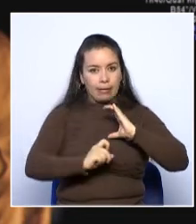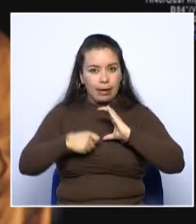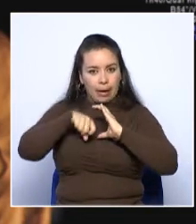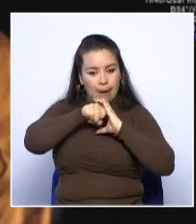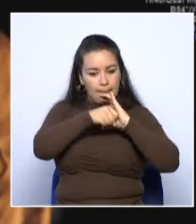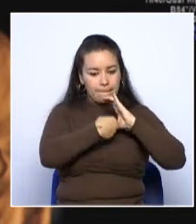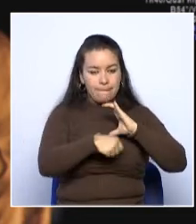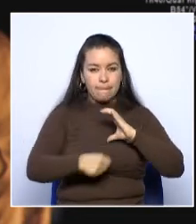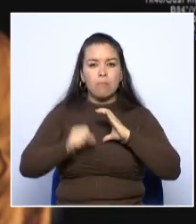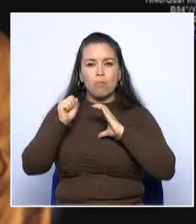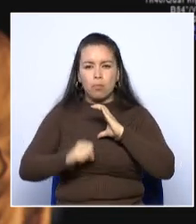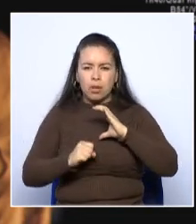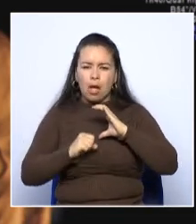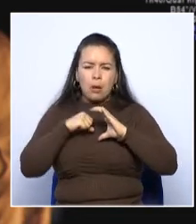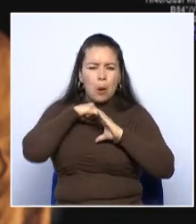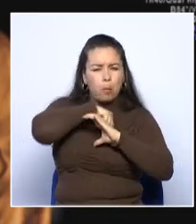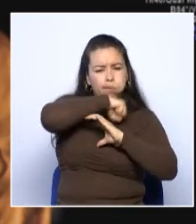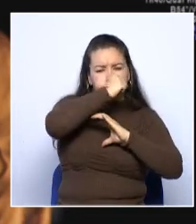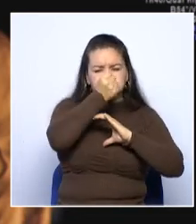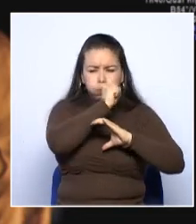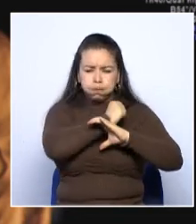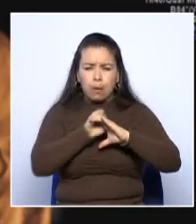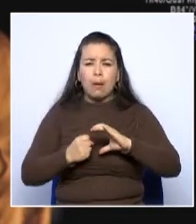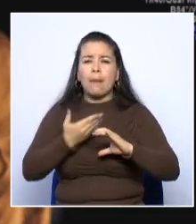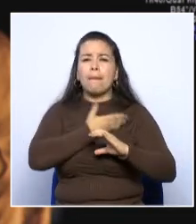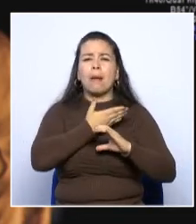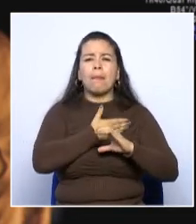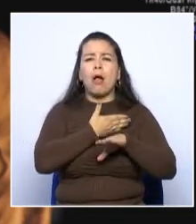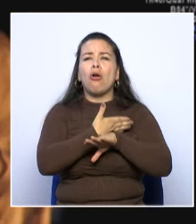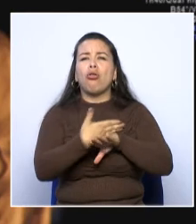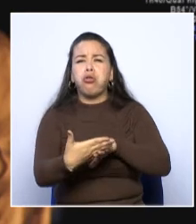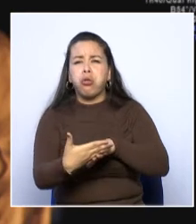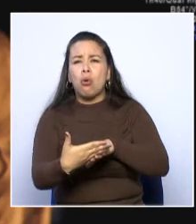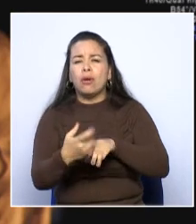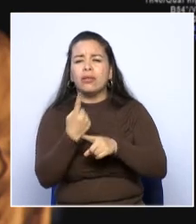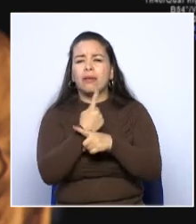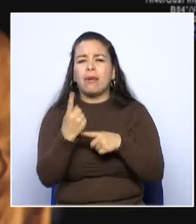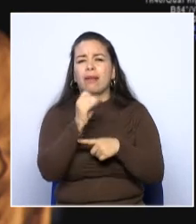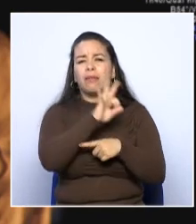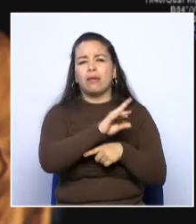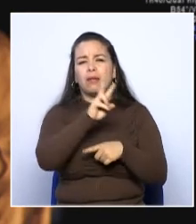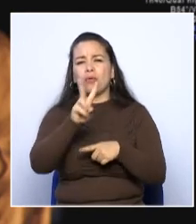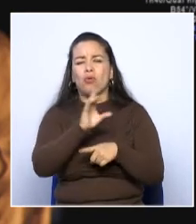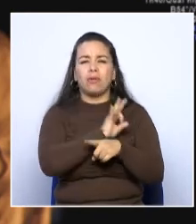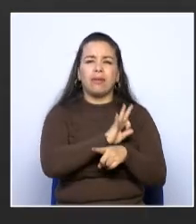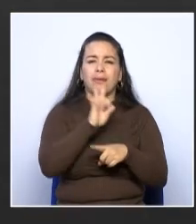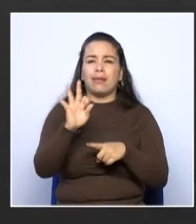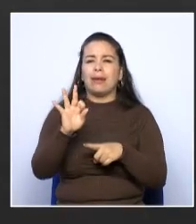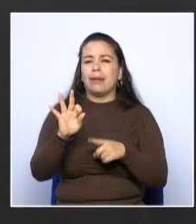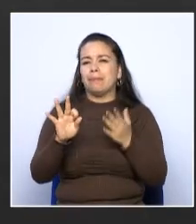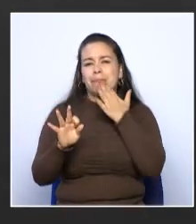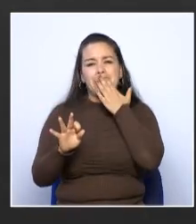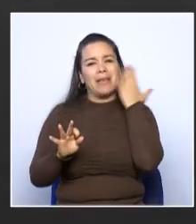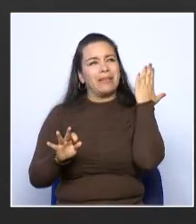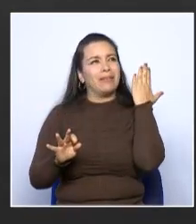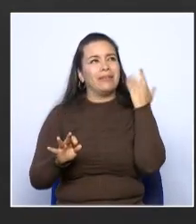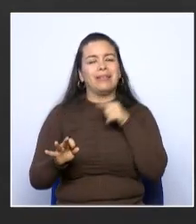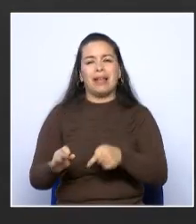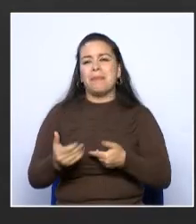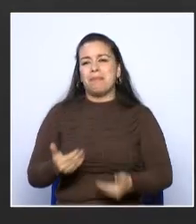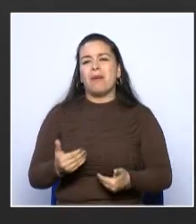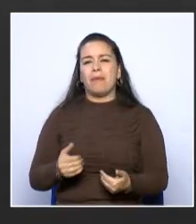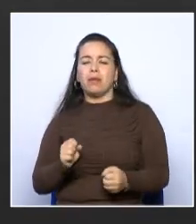que nos permita formar la imagen. Cuando una mamá va después de la semana 32, 33, ¿sí?, ya el niño, digamos, que se